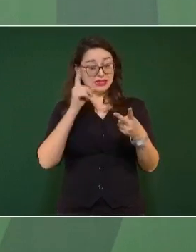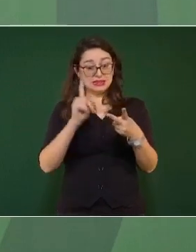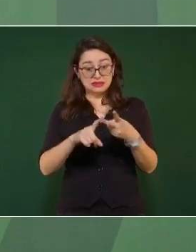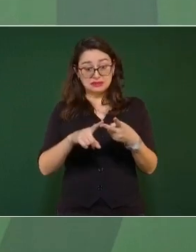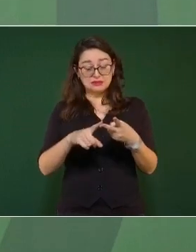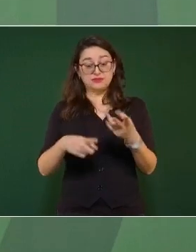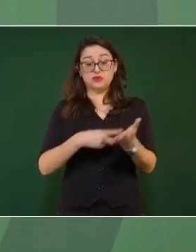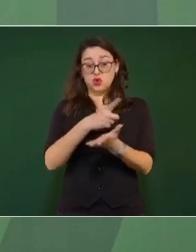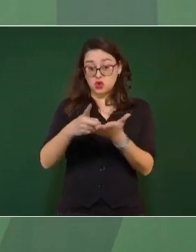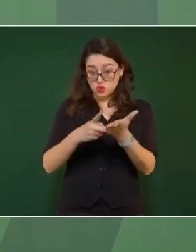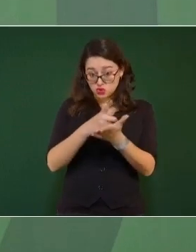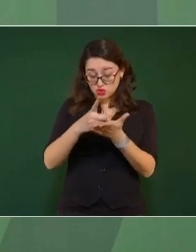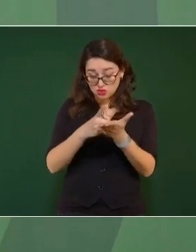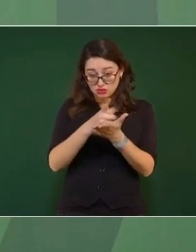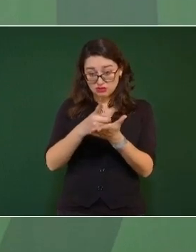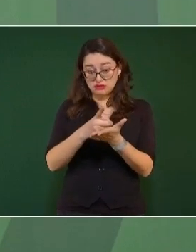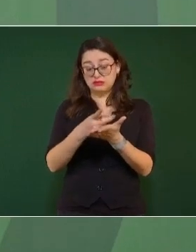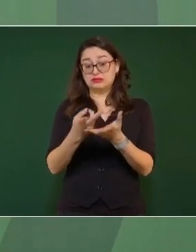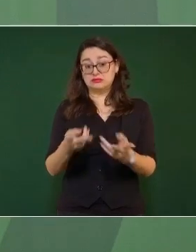narcotráfico,